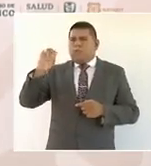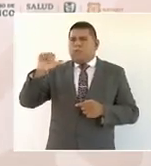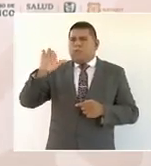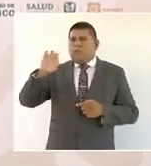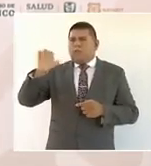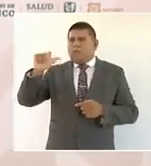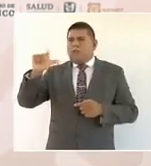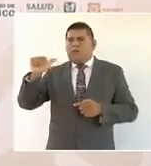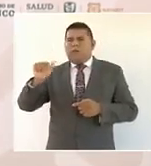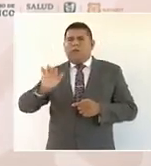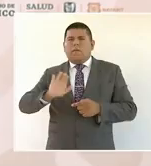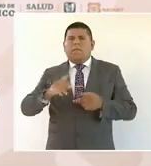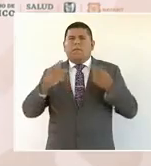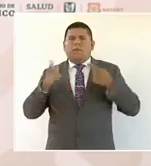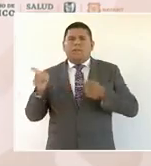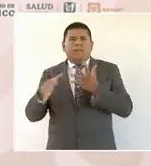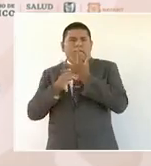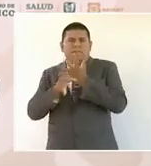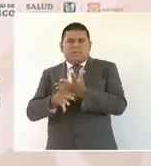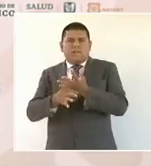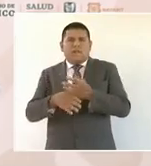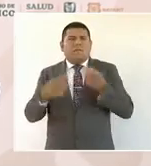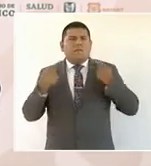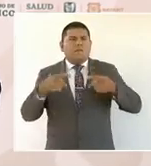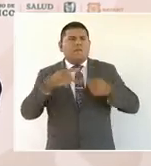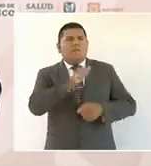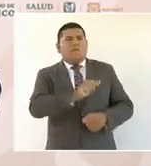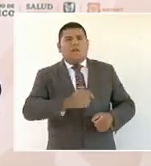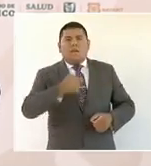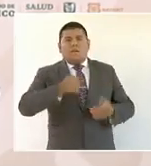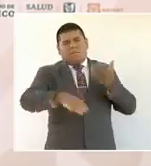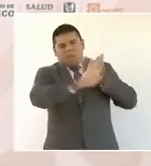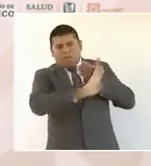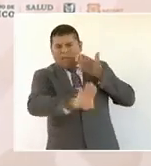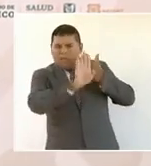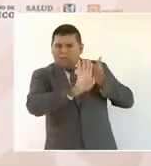me golpean, más digno me siento.